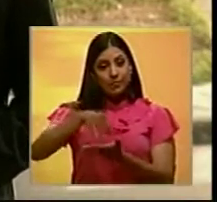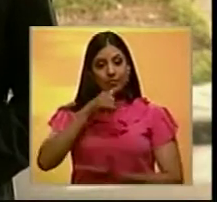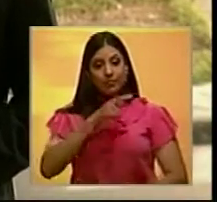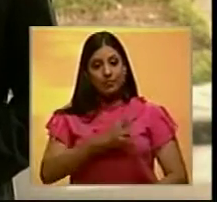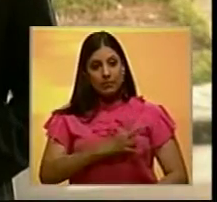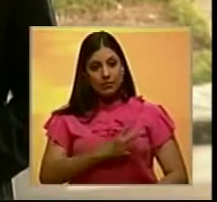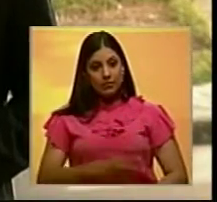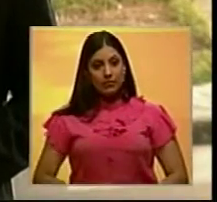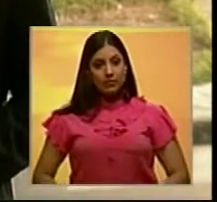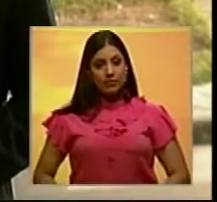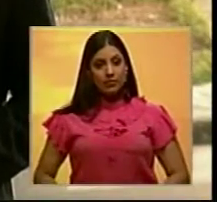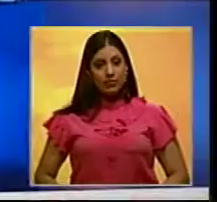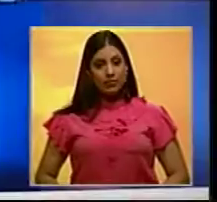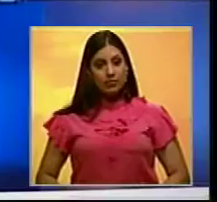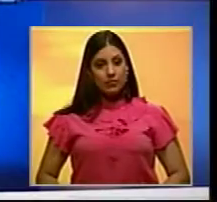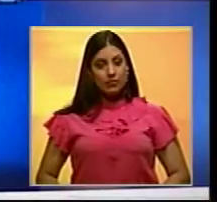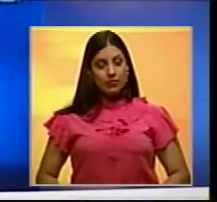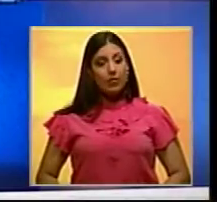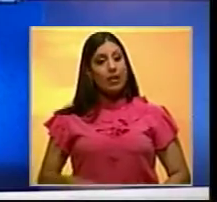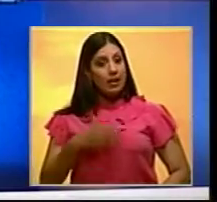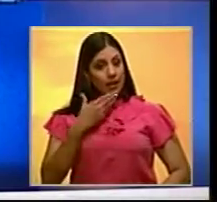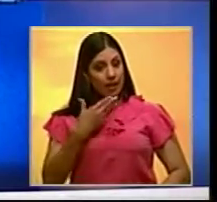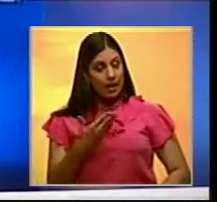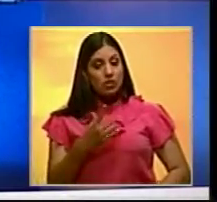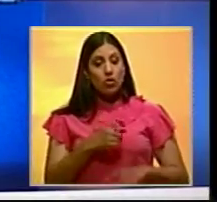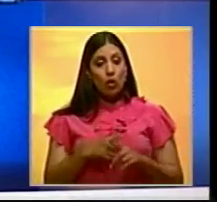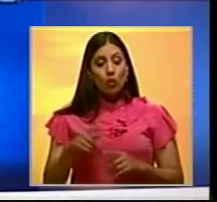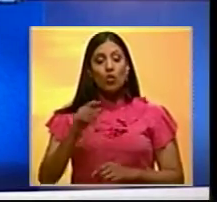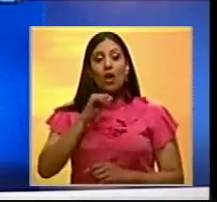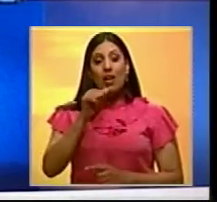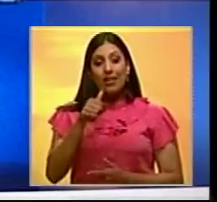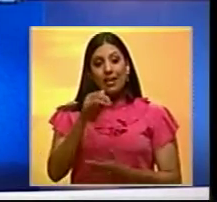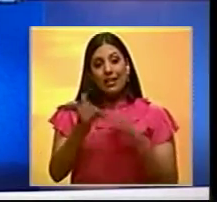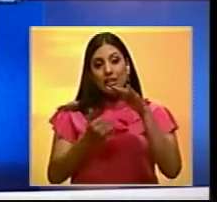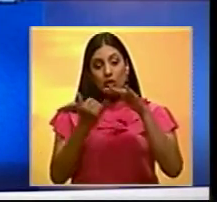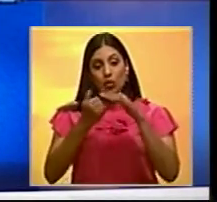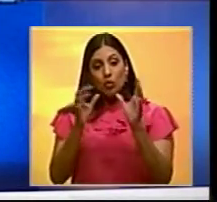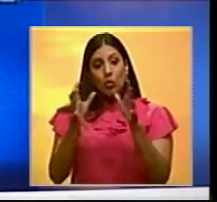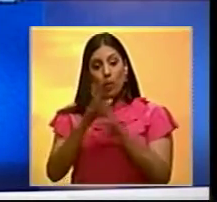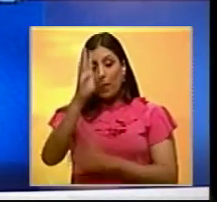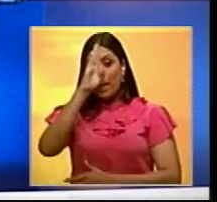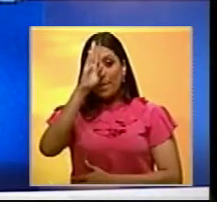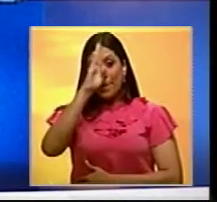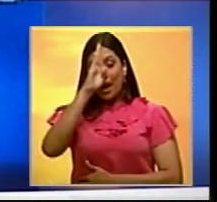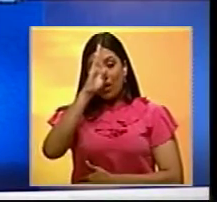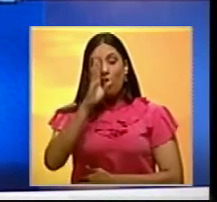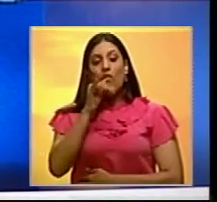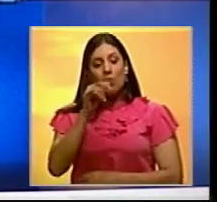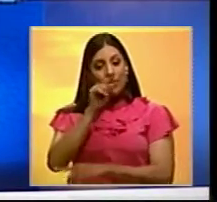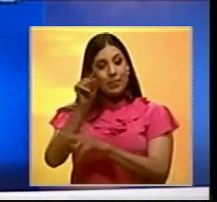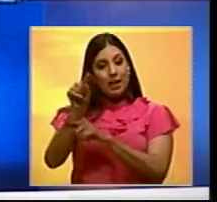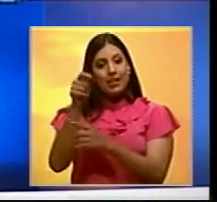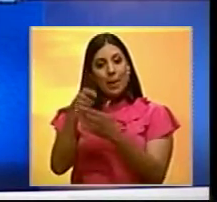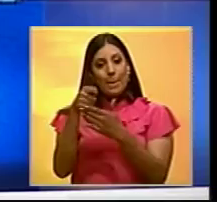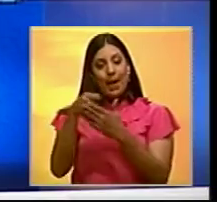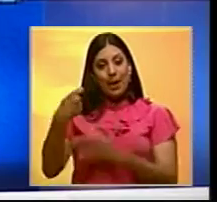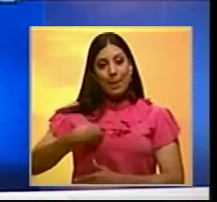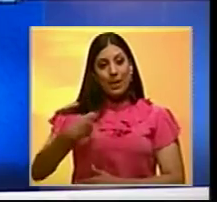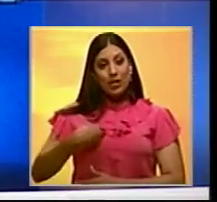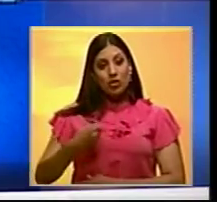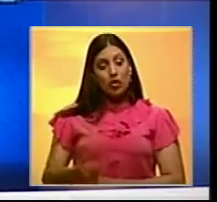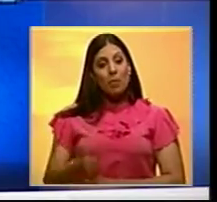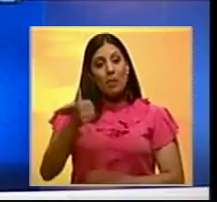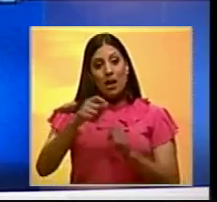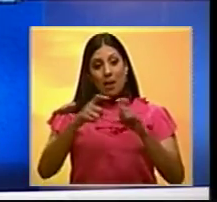Blanco, Noticiero Venevisión. Gracias, Randolfo. La Superintendencia de Instituciones del Sector Bancario, SUDEBAN, ordenó pagar a pensionados con billetes de